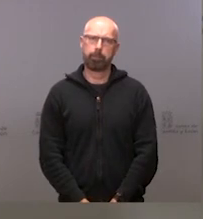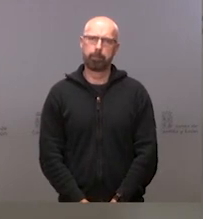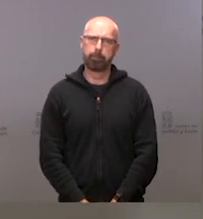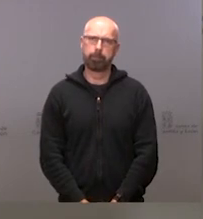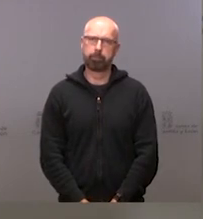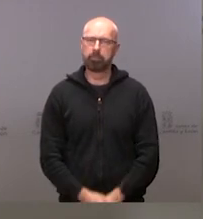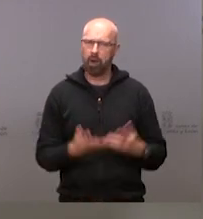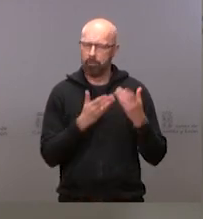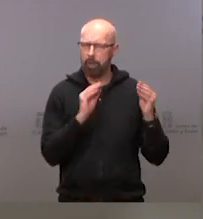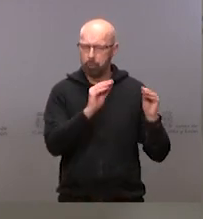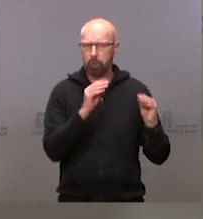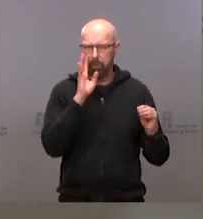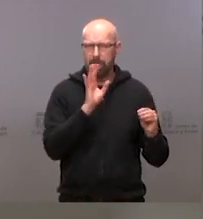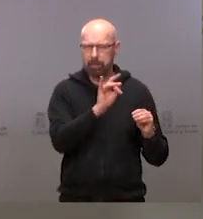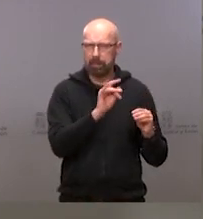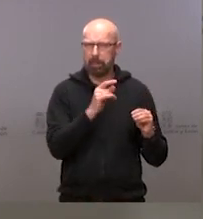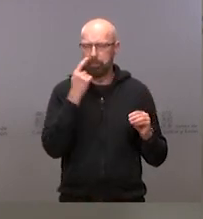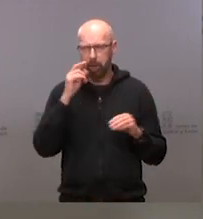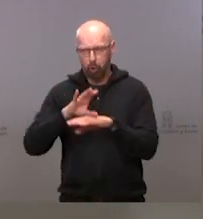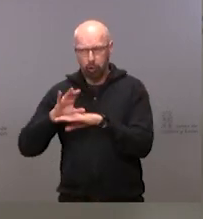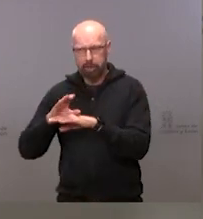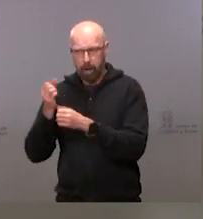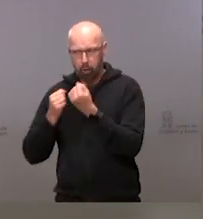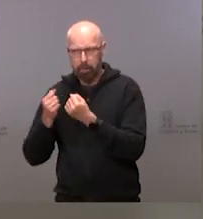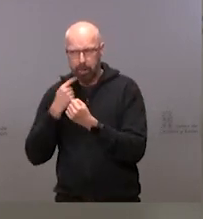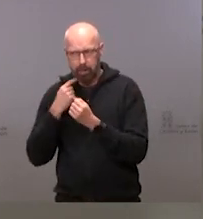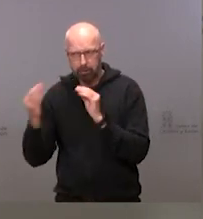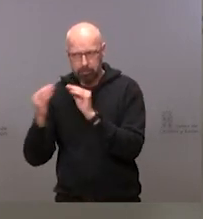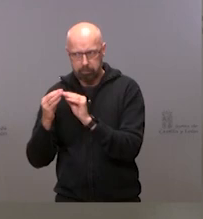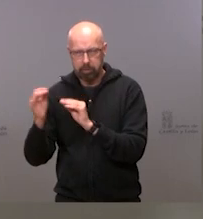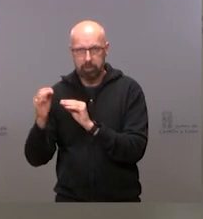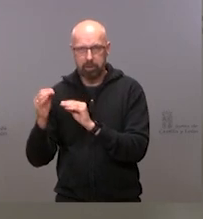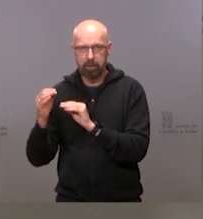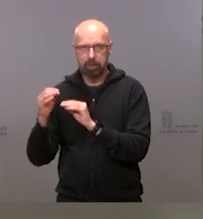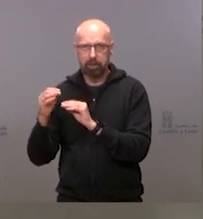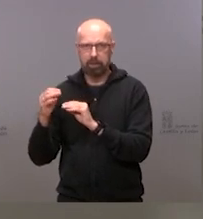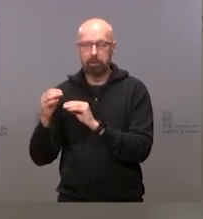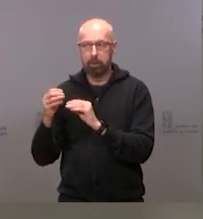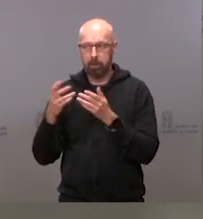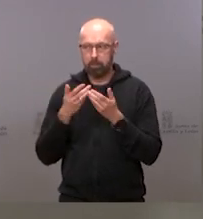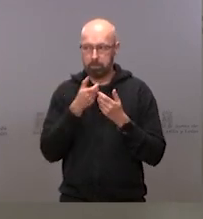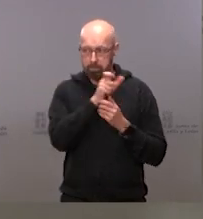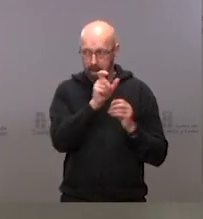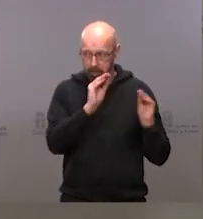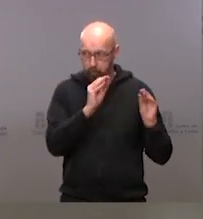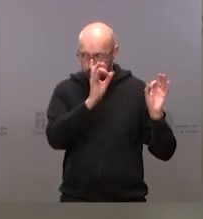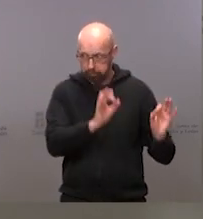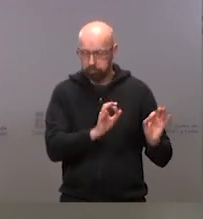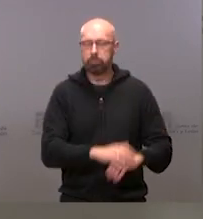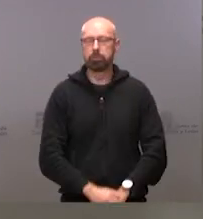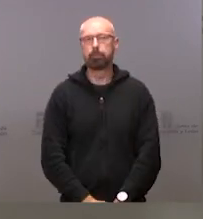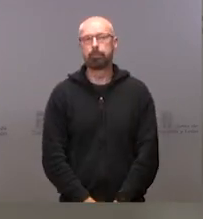creo que ha sido miro al consejero de economía y hacienda el consejero de sanidad han sido palabras casi literales